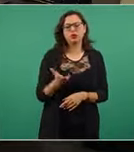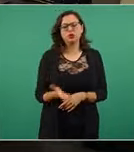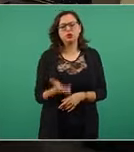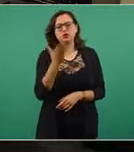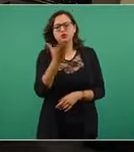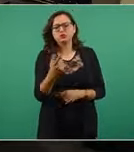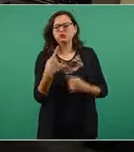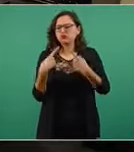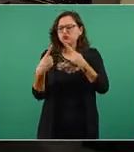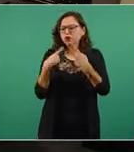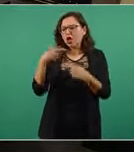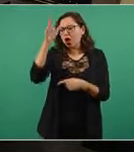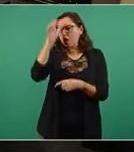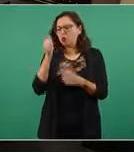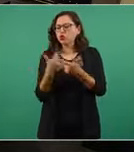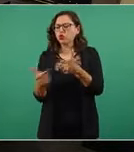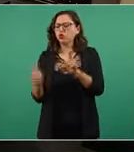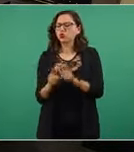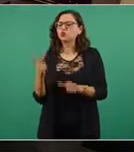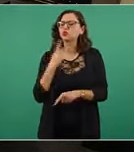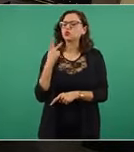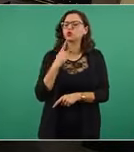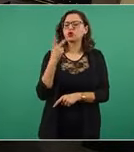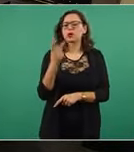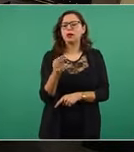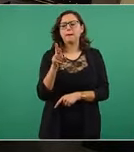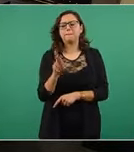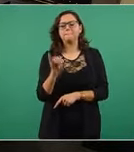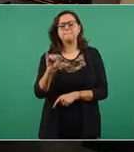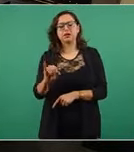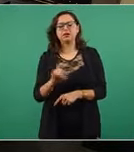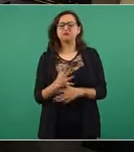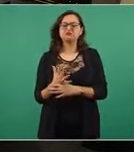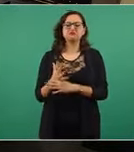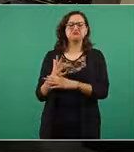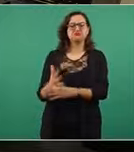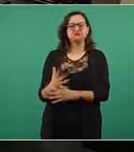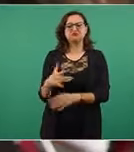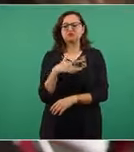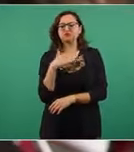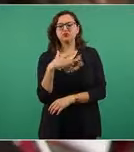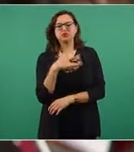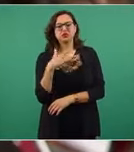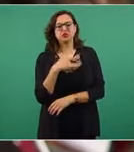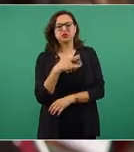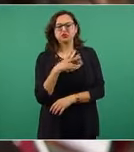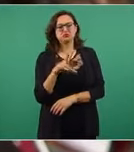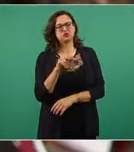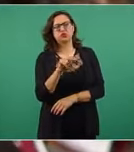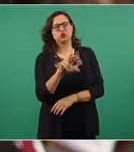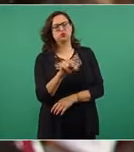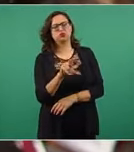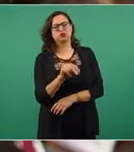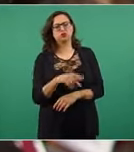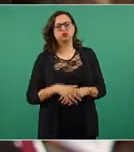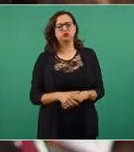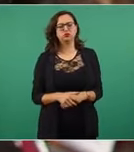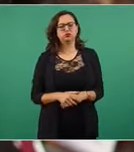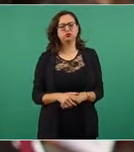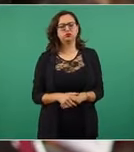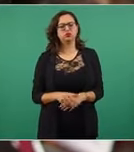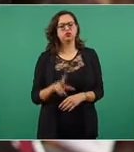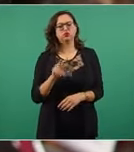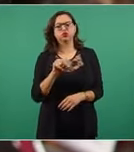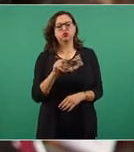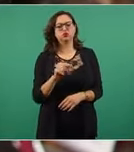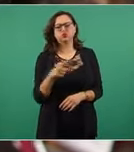el PRI. El líder del PRI responde pues que no será este partido el que rompa el bloque opositor. No, y la hay ningún problema.